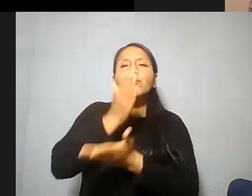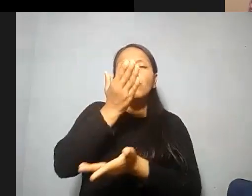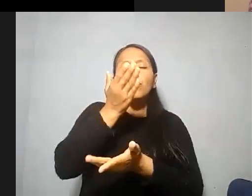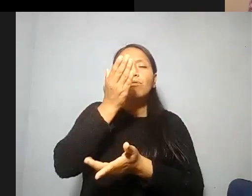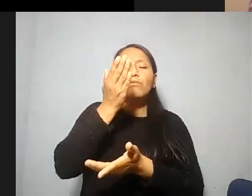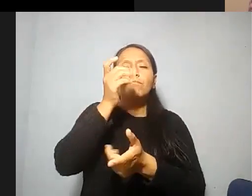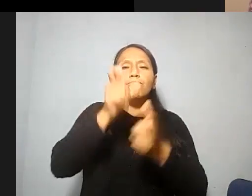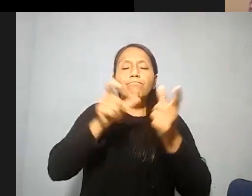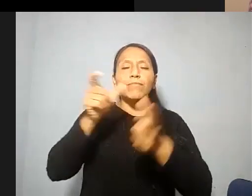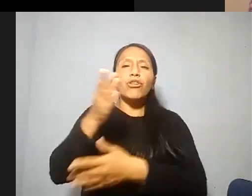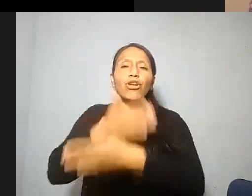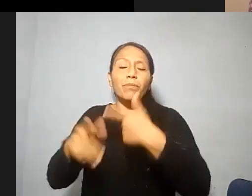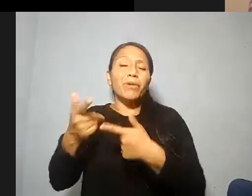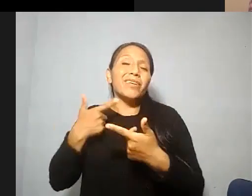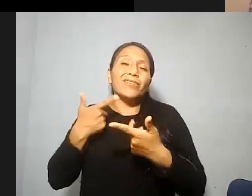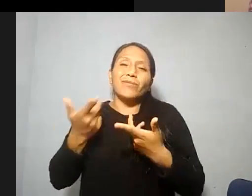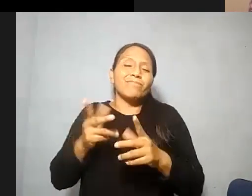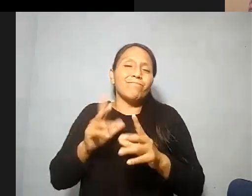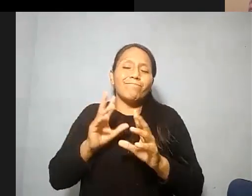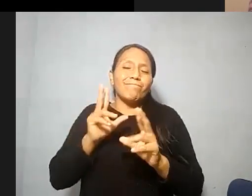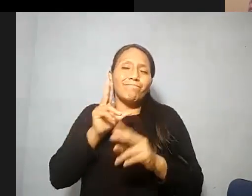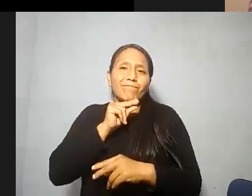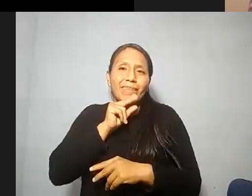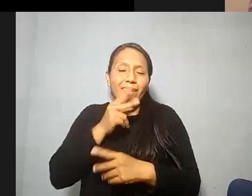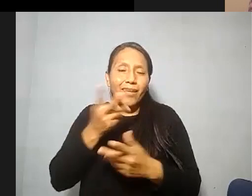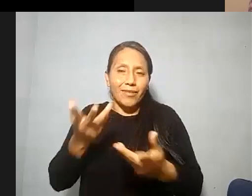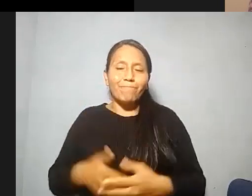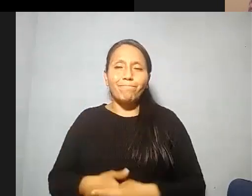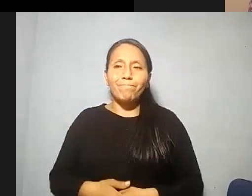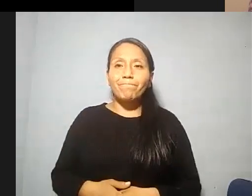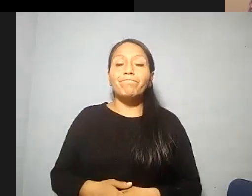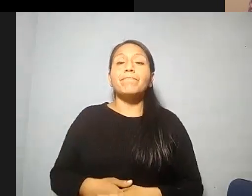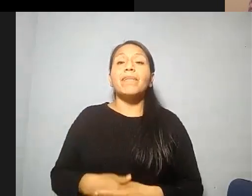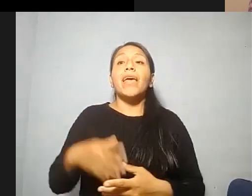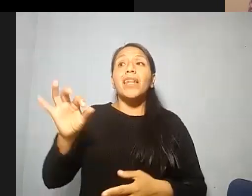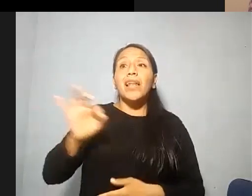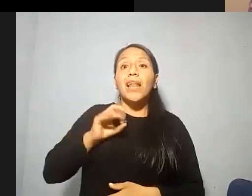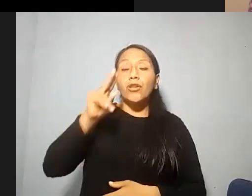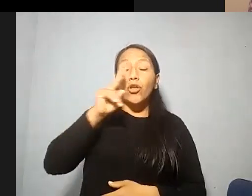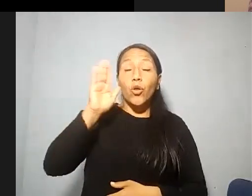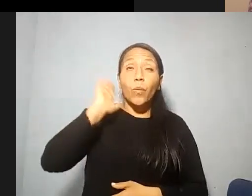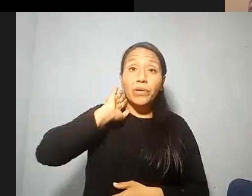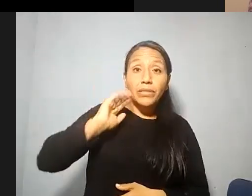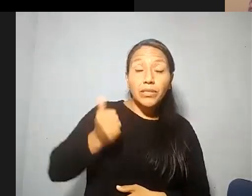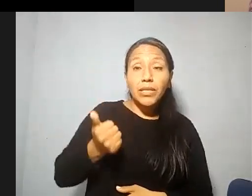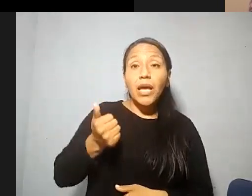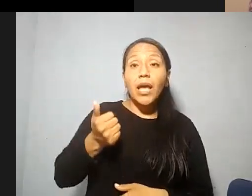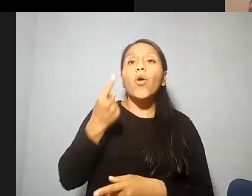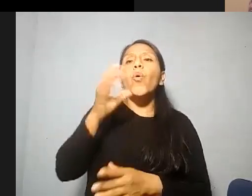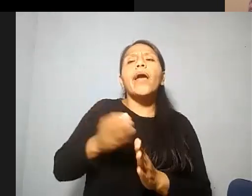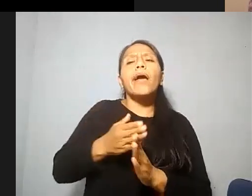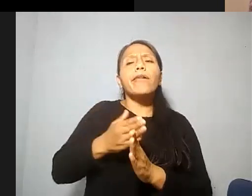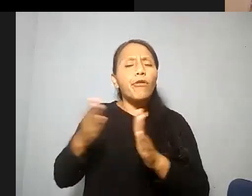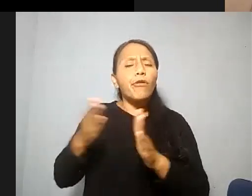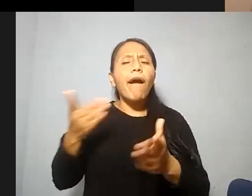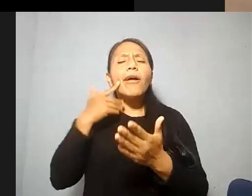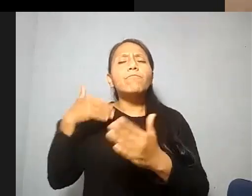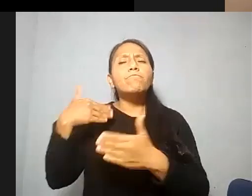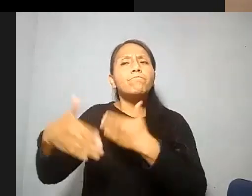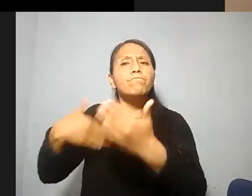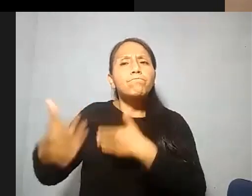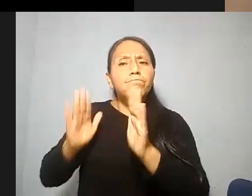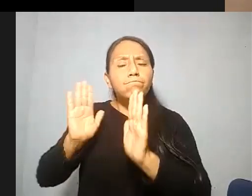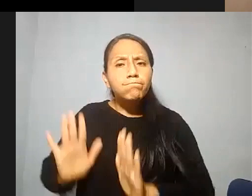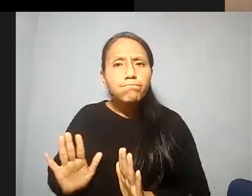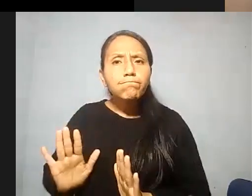eso tampoco se estaba dando ese proceso. En el 2016 le dio un año a Colombia para que esto se adelantara, pero